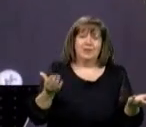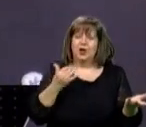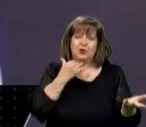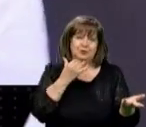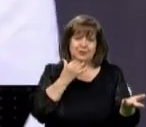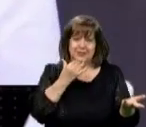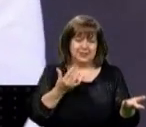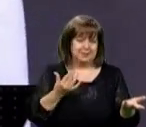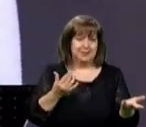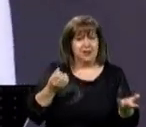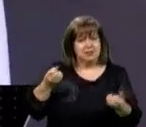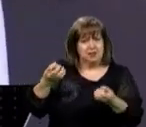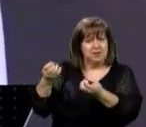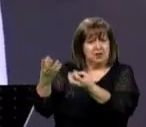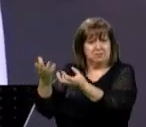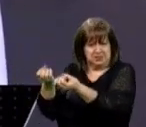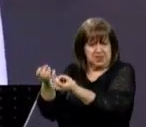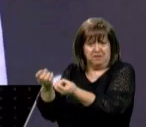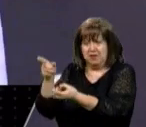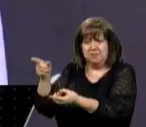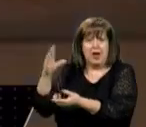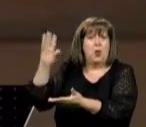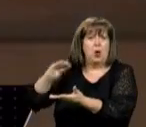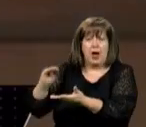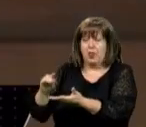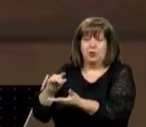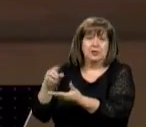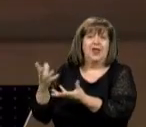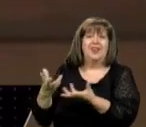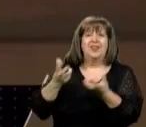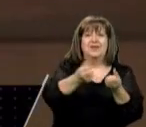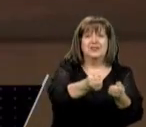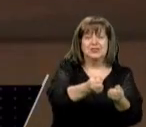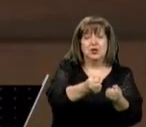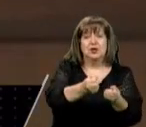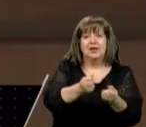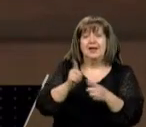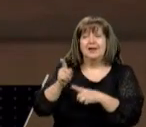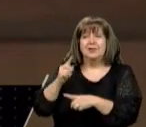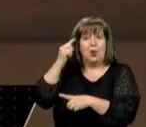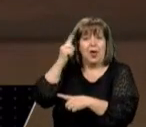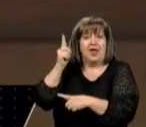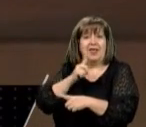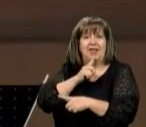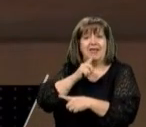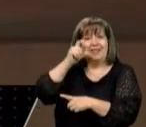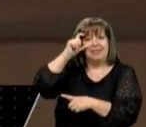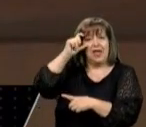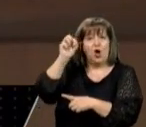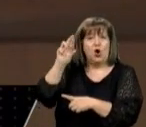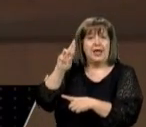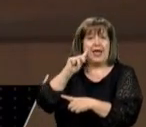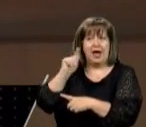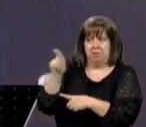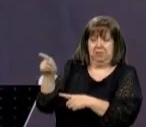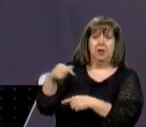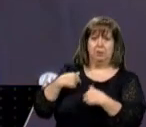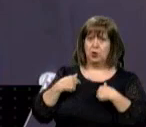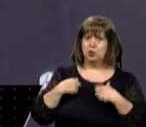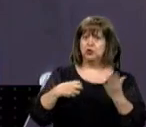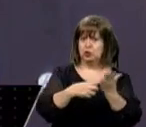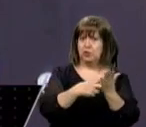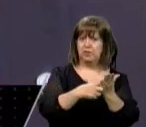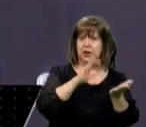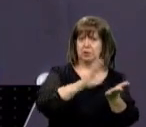era una atribución y está bien, es la teoría del caso de Edos, pero bueno, acá se viene justamente con su teoría del caso, con prueba y no